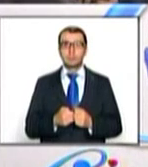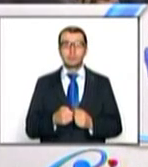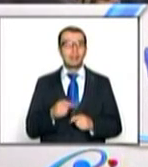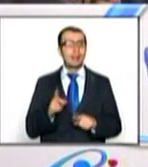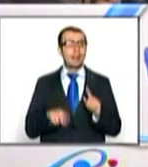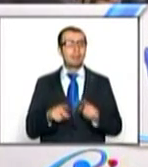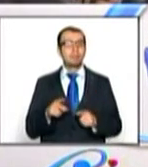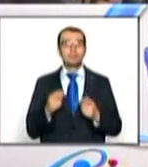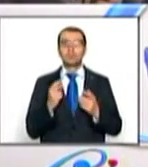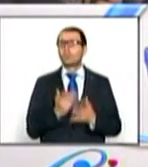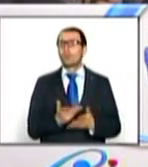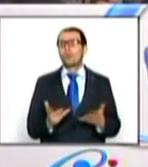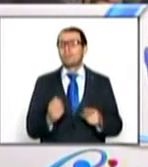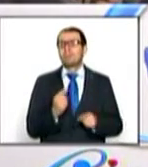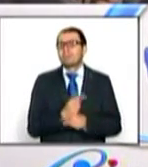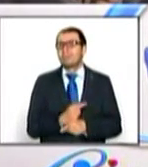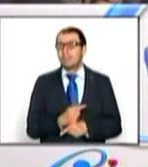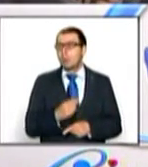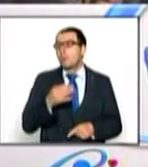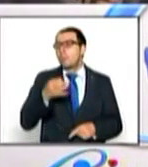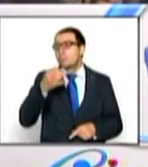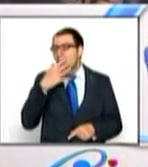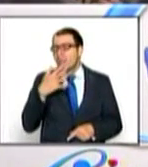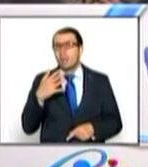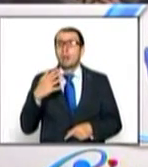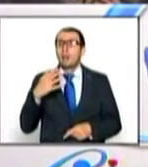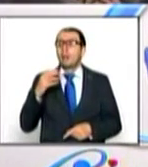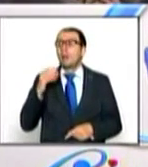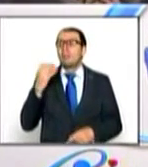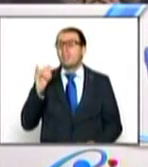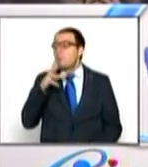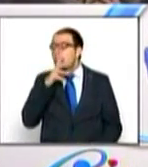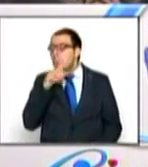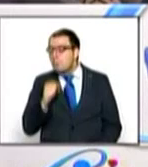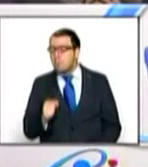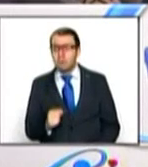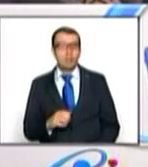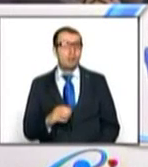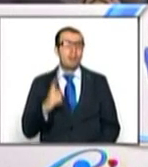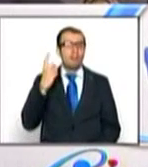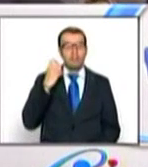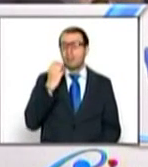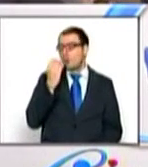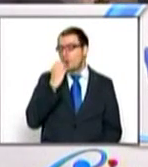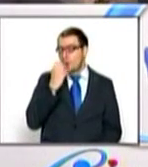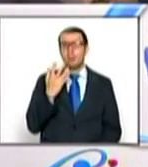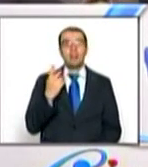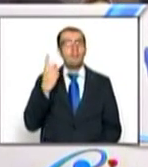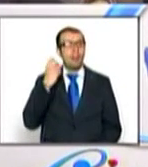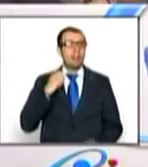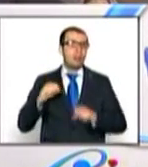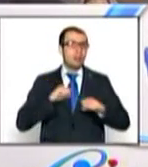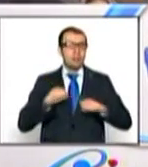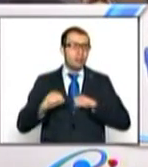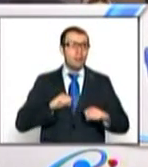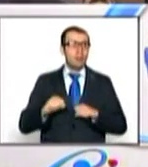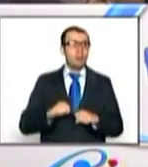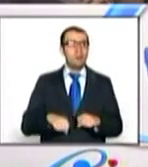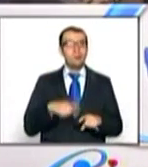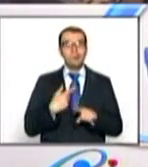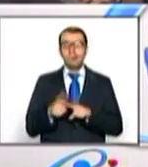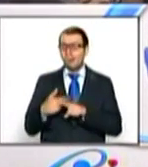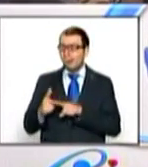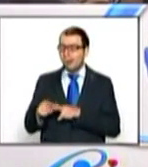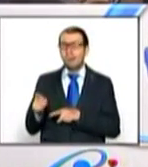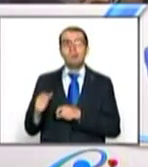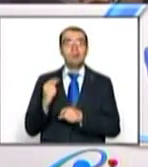puede tener, por medicamentos, por los años, por la mala alimentación, por la falta de ejercicio, en fin. ¿Cuánto dura